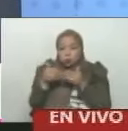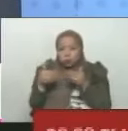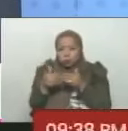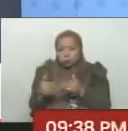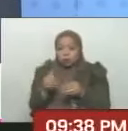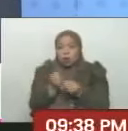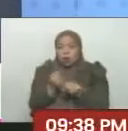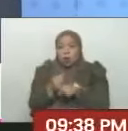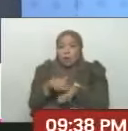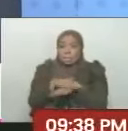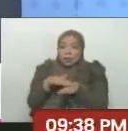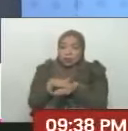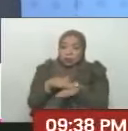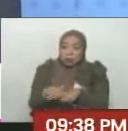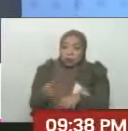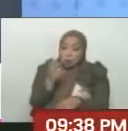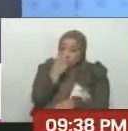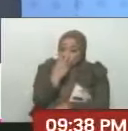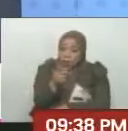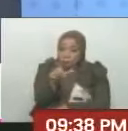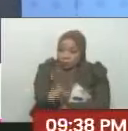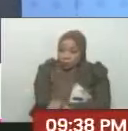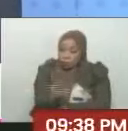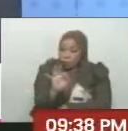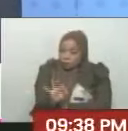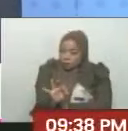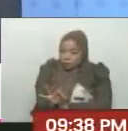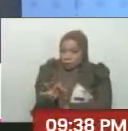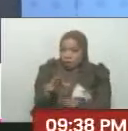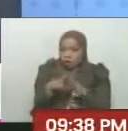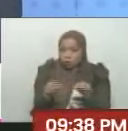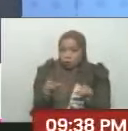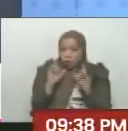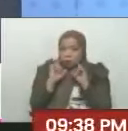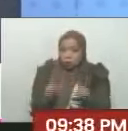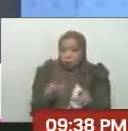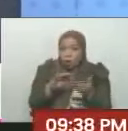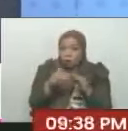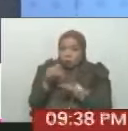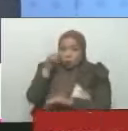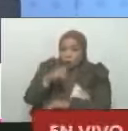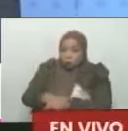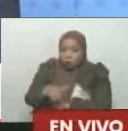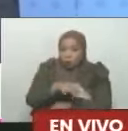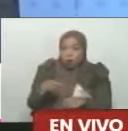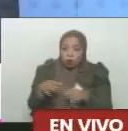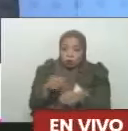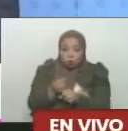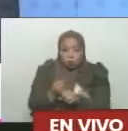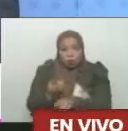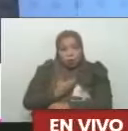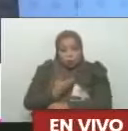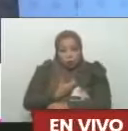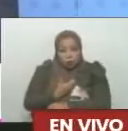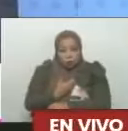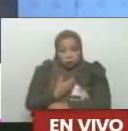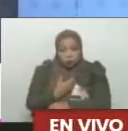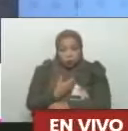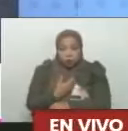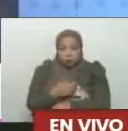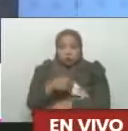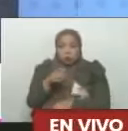Velázquez Araguayán que se apersone en todas esas poblaciones, se reúna con el alcalde